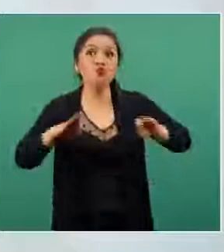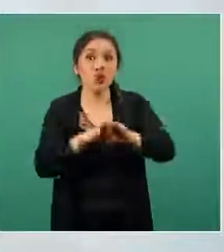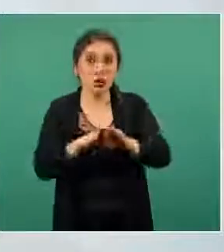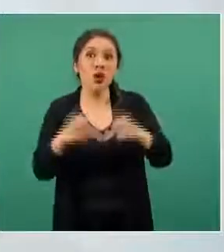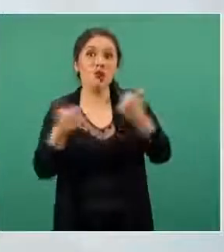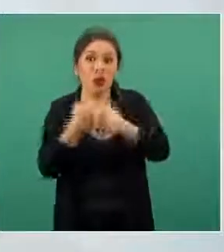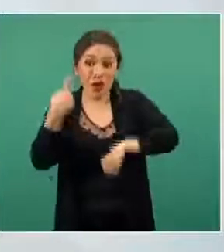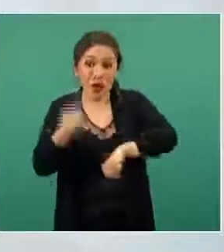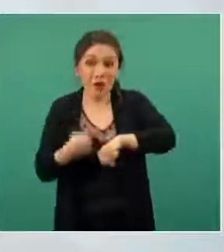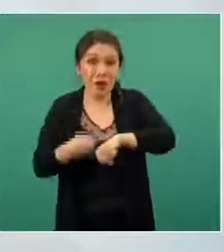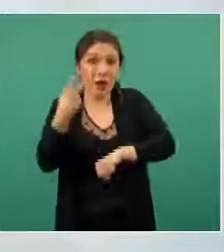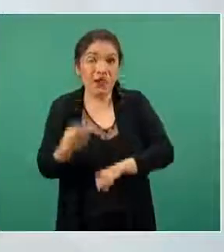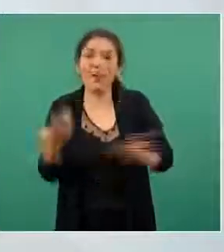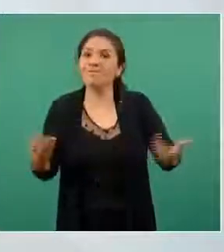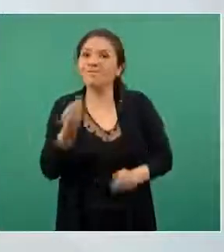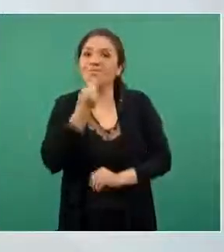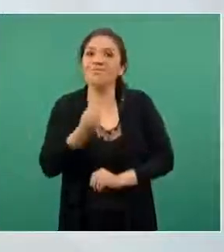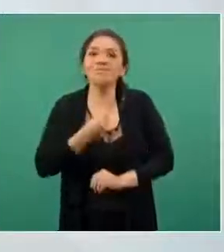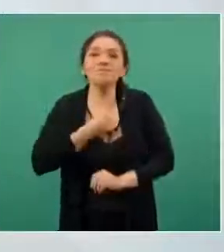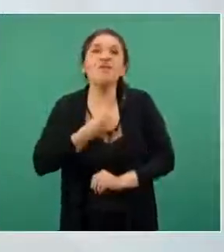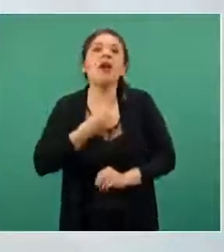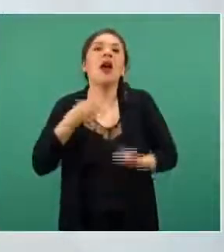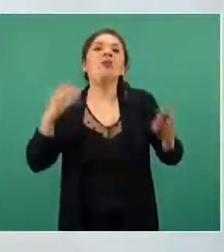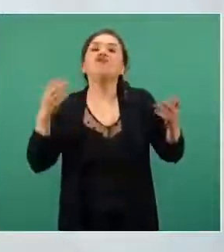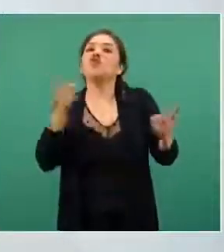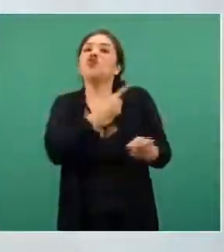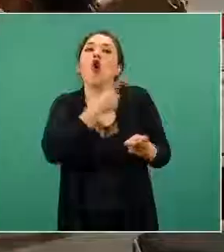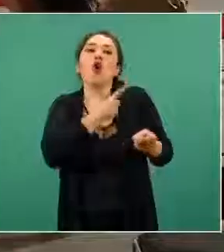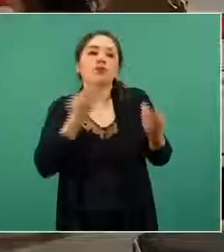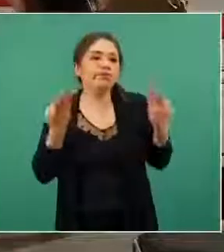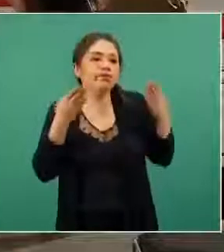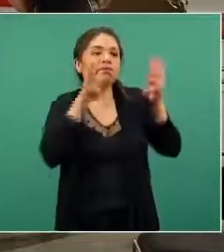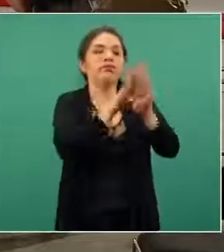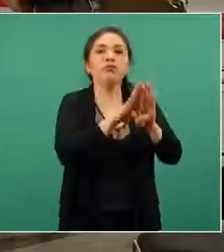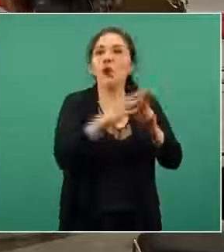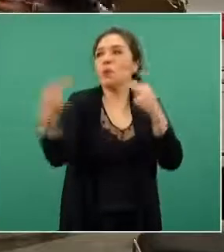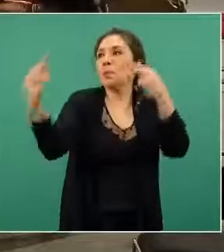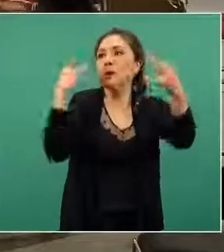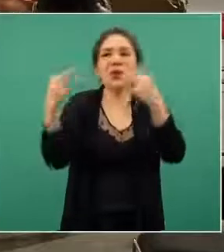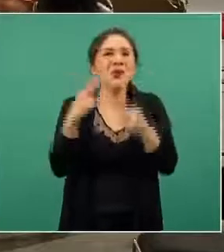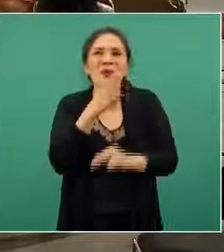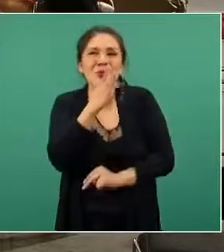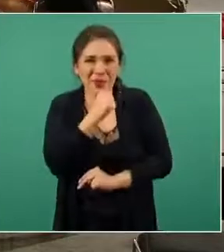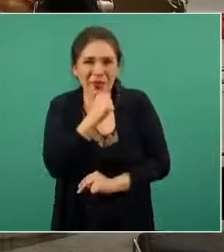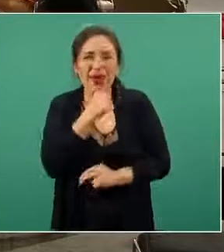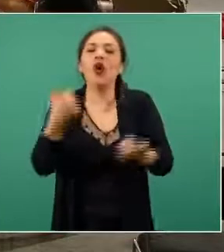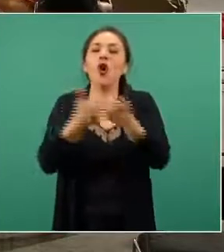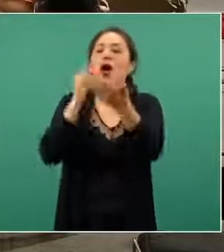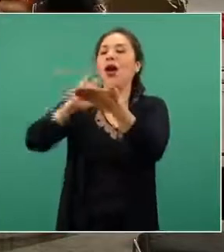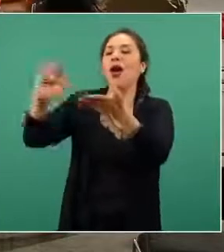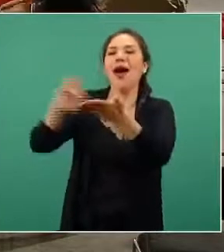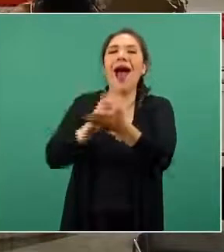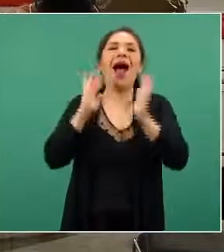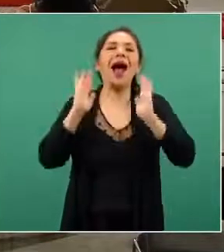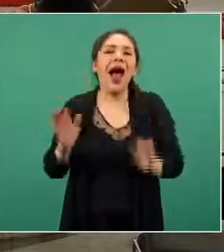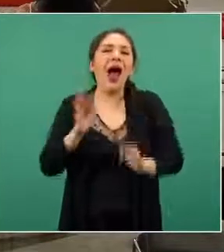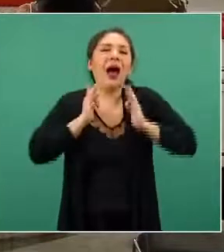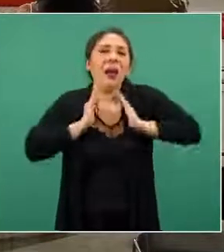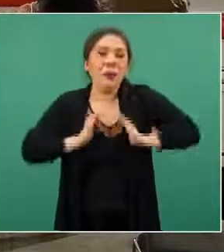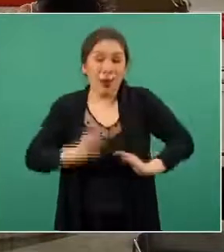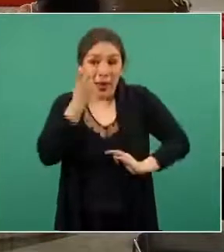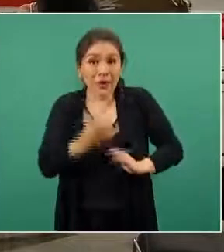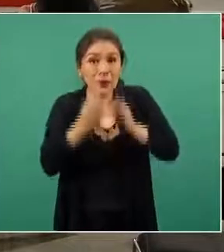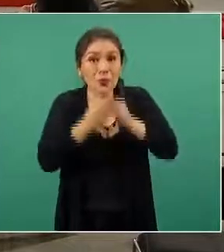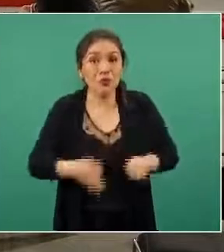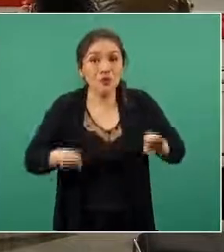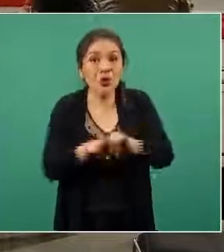una enfermedad que nos obliga en un inicio a estar aislados de todo el mundo. Y esto lo que es muy importante